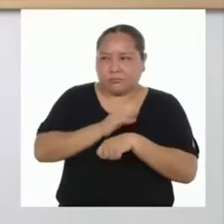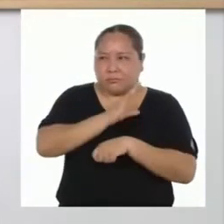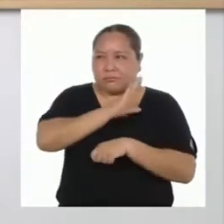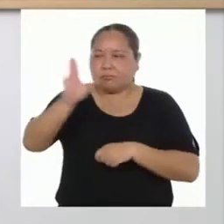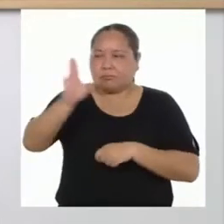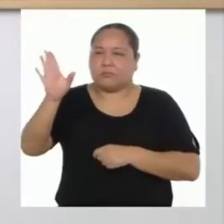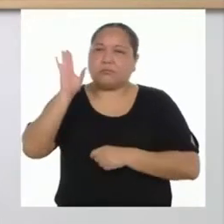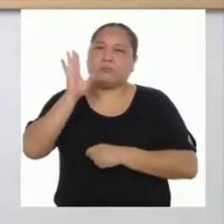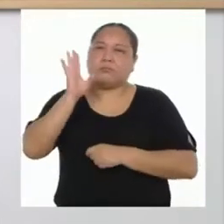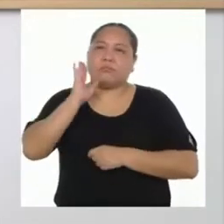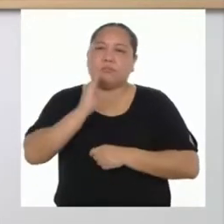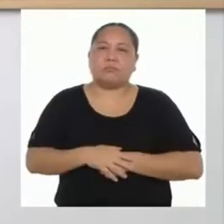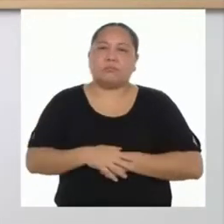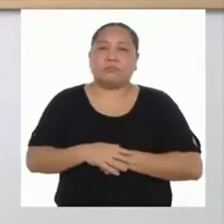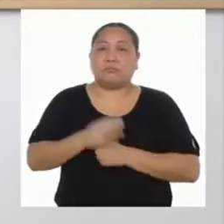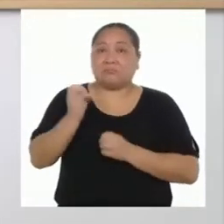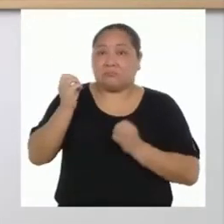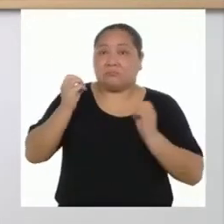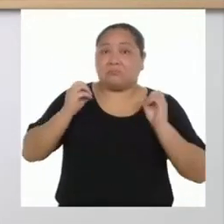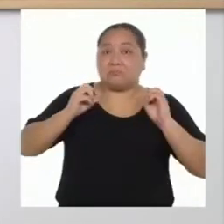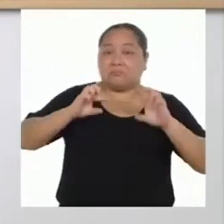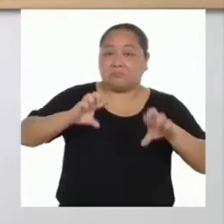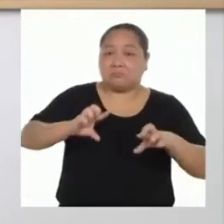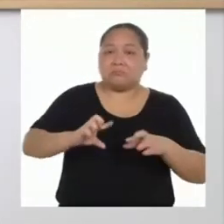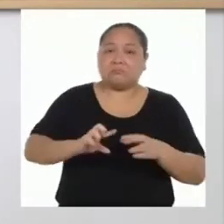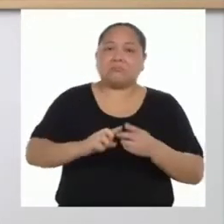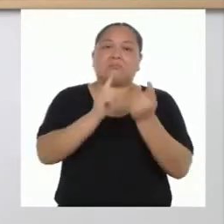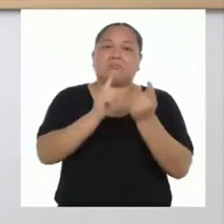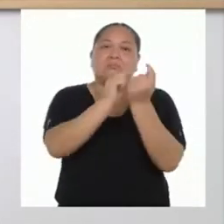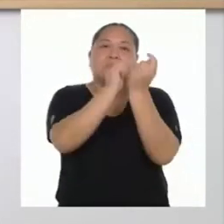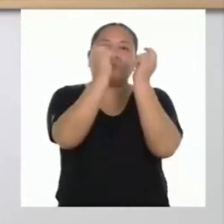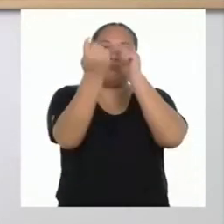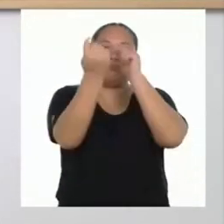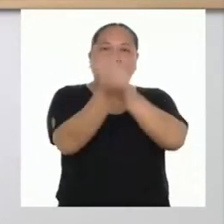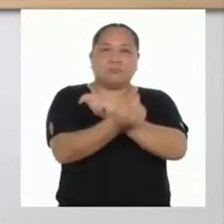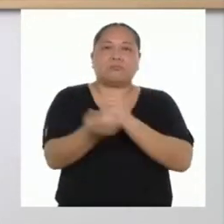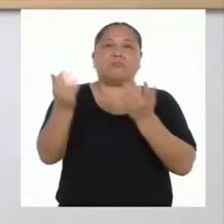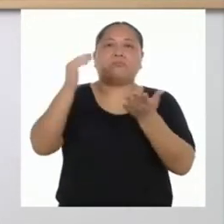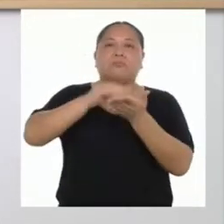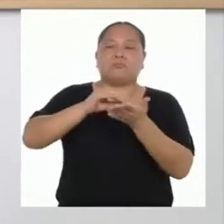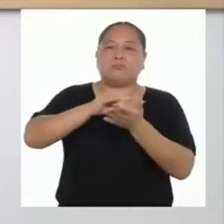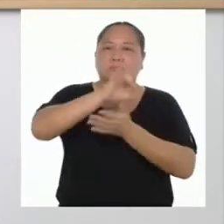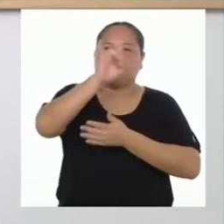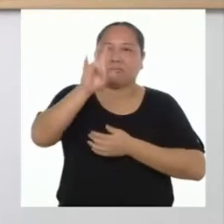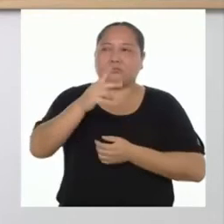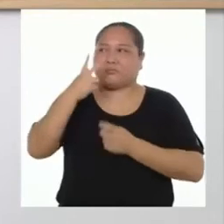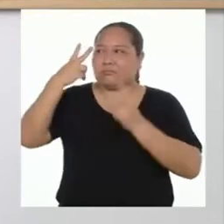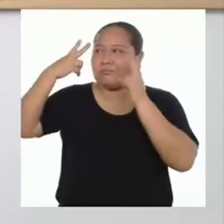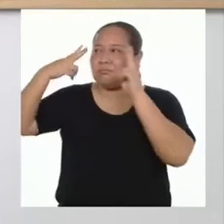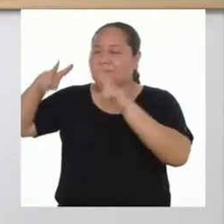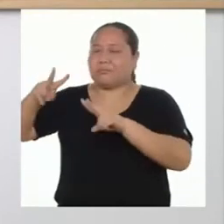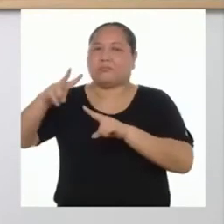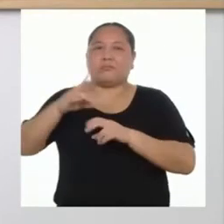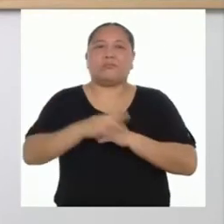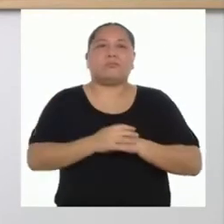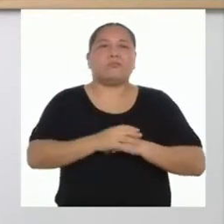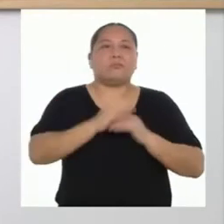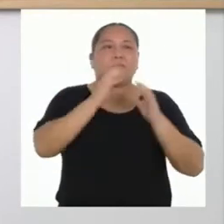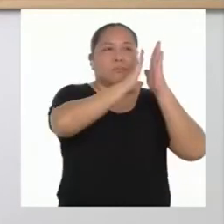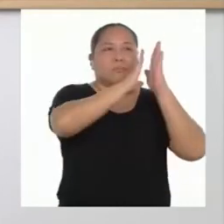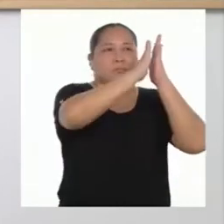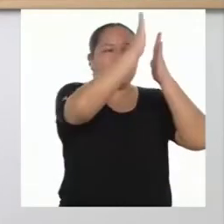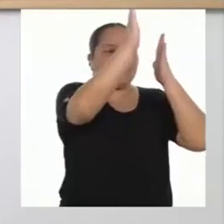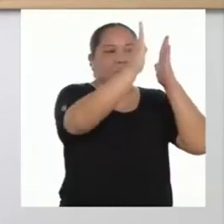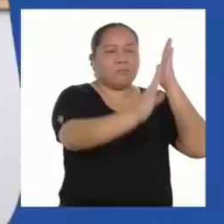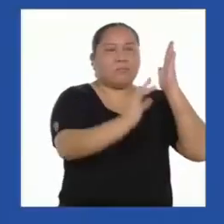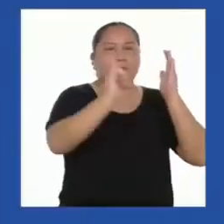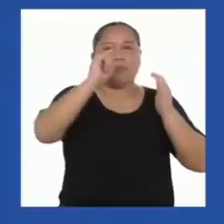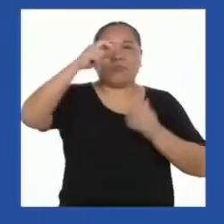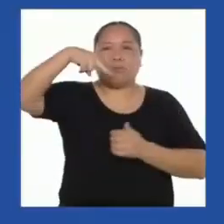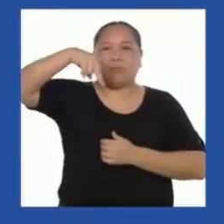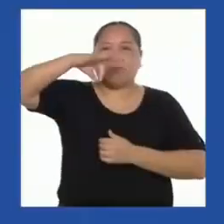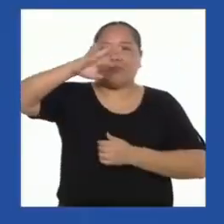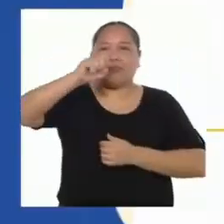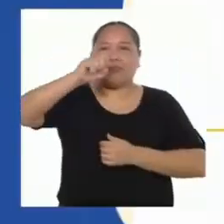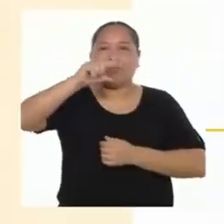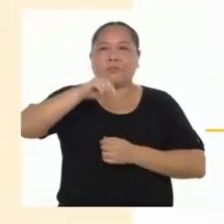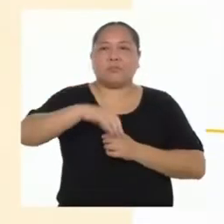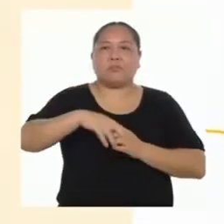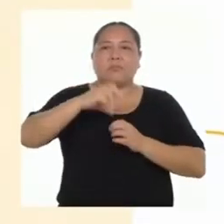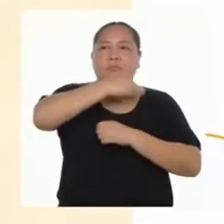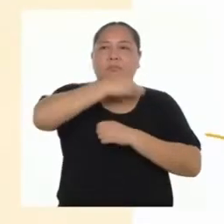posible transformarlos y volverlos a utilizar. Veamos la siguiente infografía del Ministerio del Ambiente.